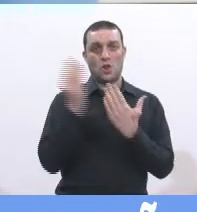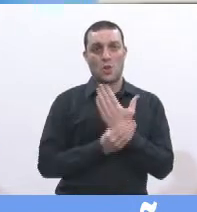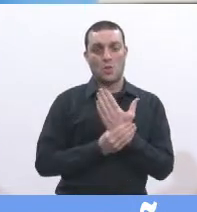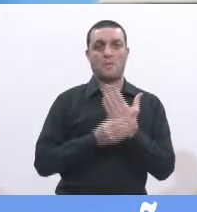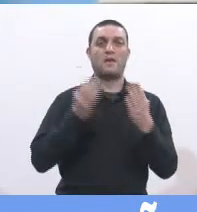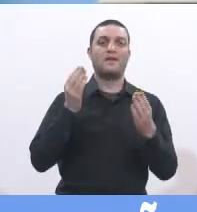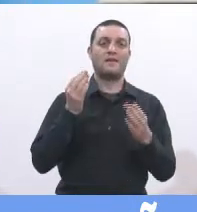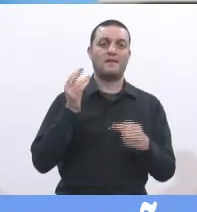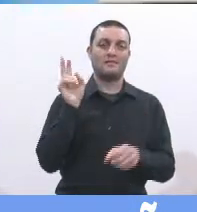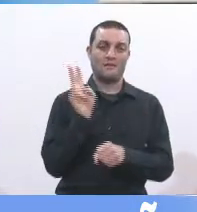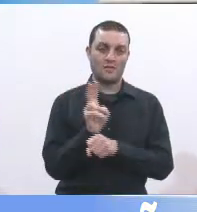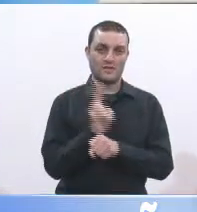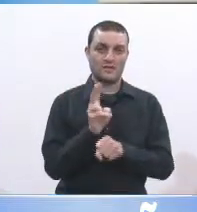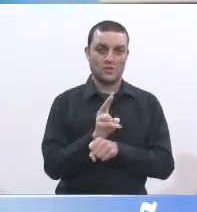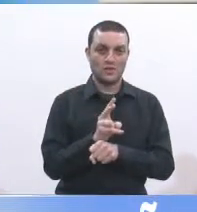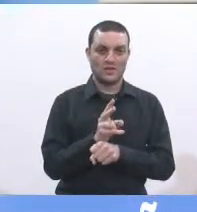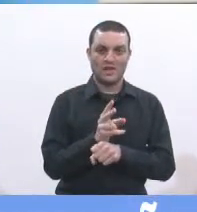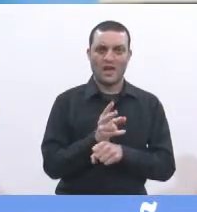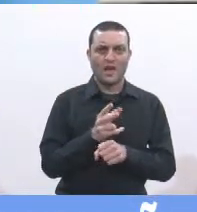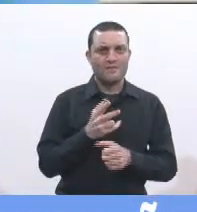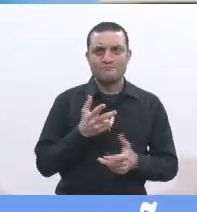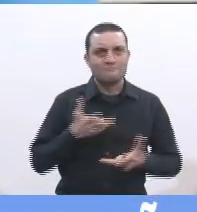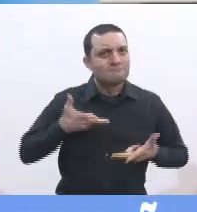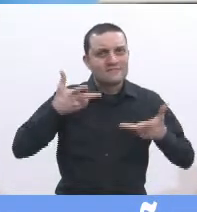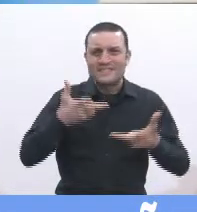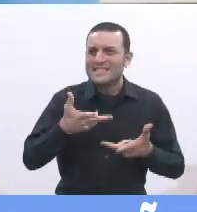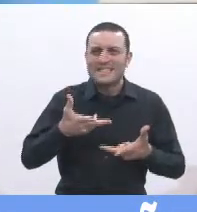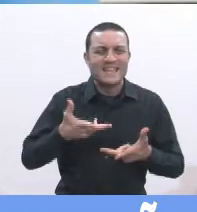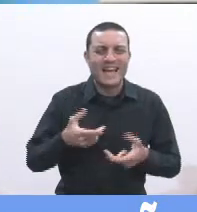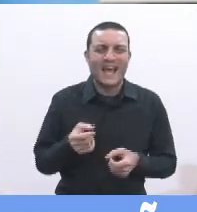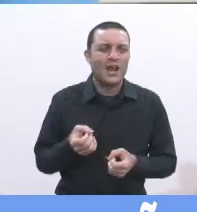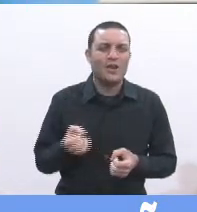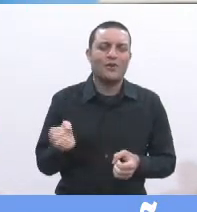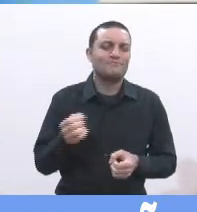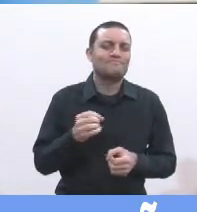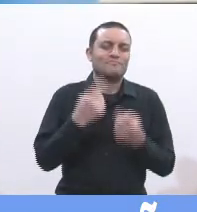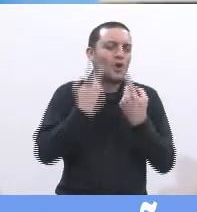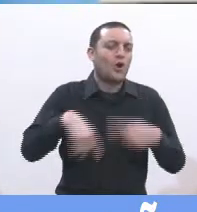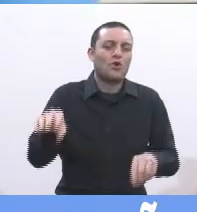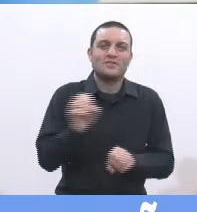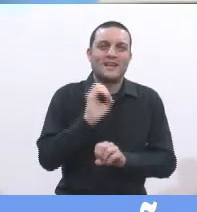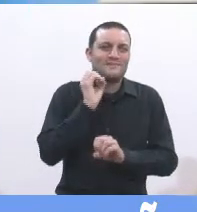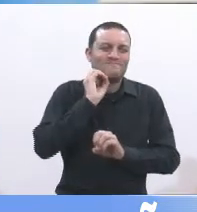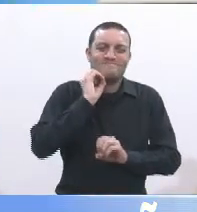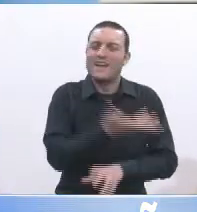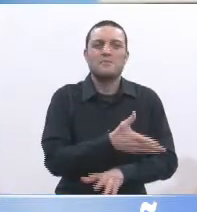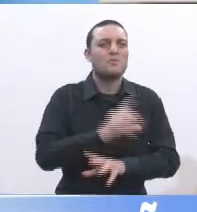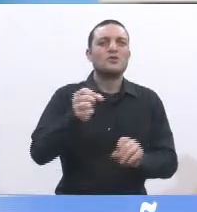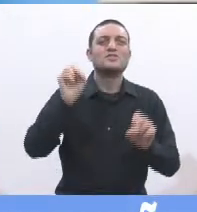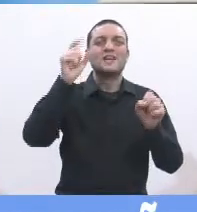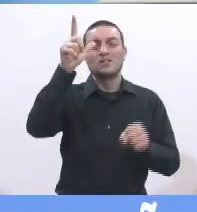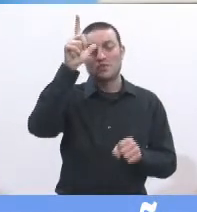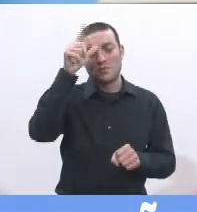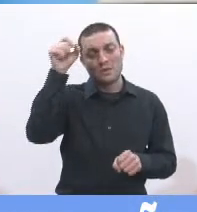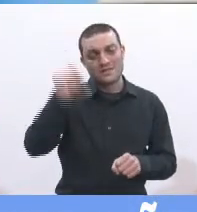de la policía de la ciudad. Es más, fueron miembros y fueron asesores y fueron consultados al momento de construir la